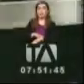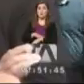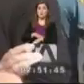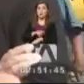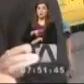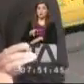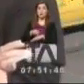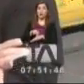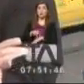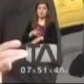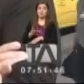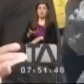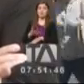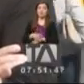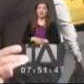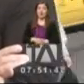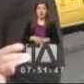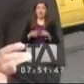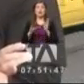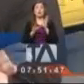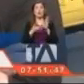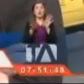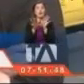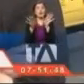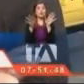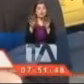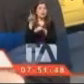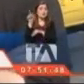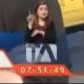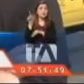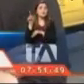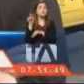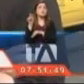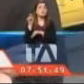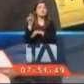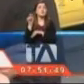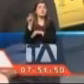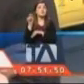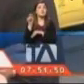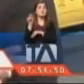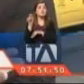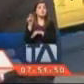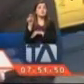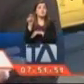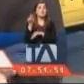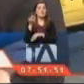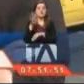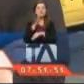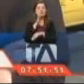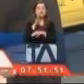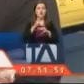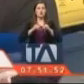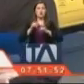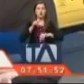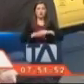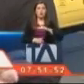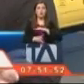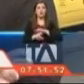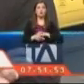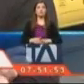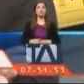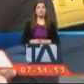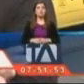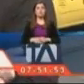normal. En general, casi todo lo que son medios de transporte masivo a nivel subterráneo no tienen,